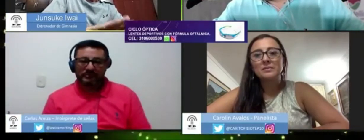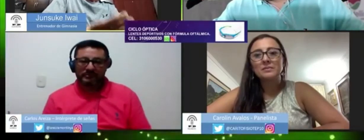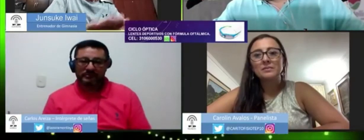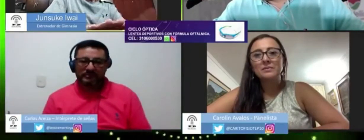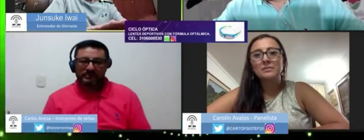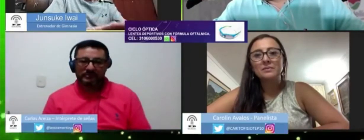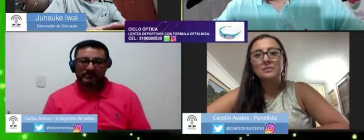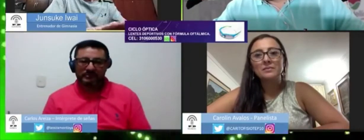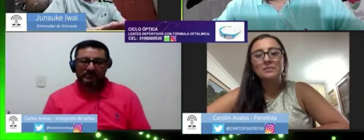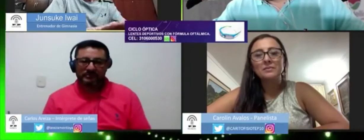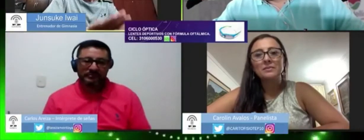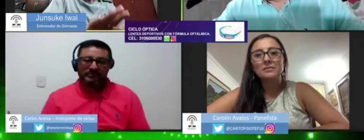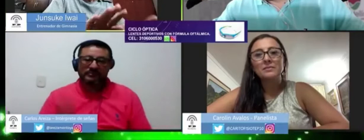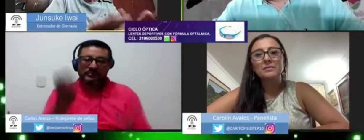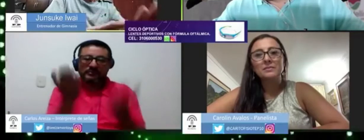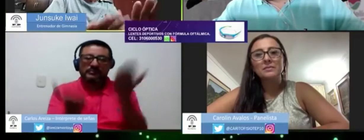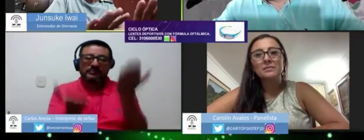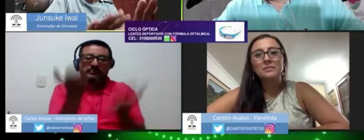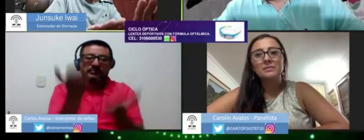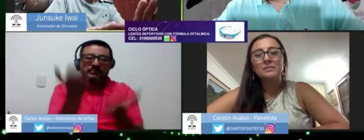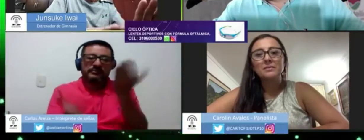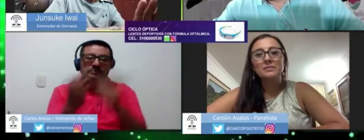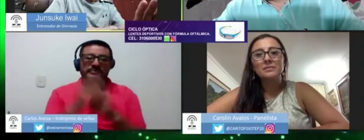hice comparación yo